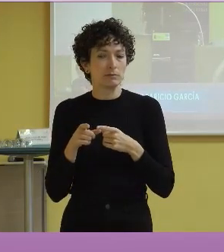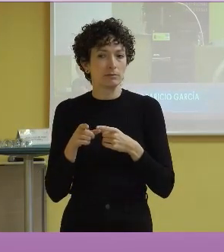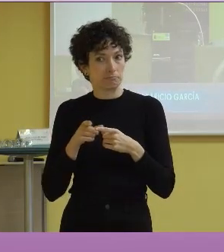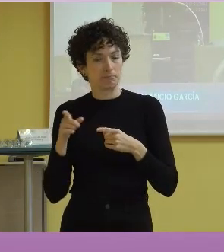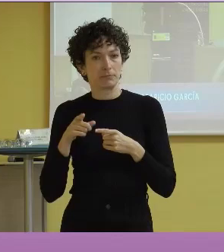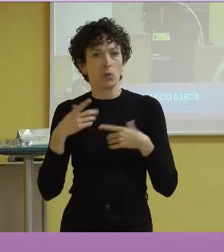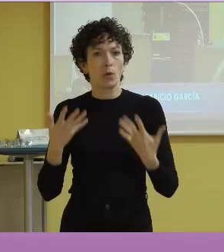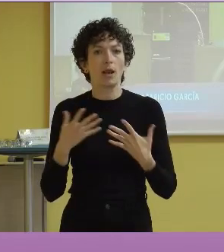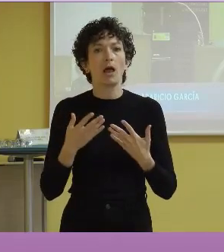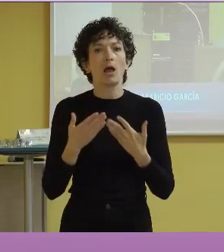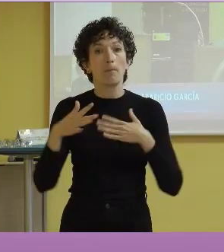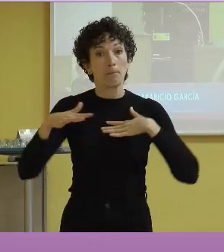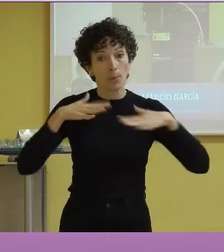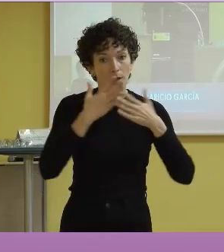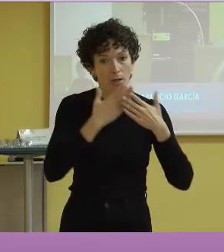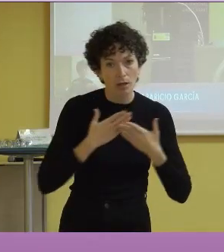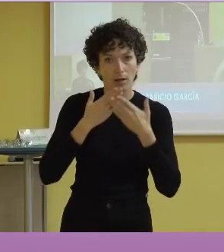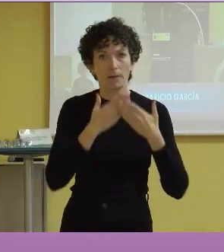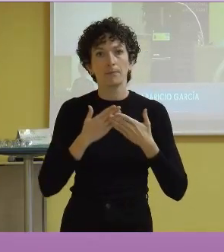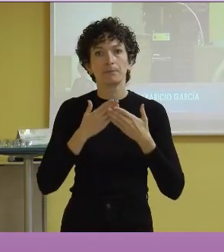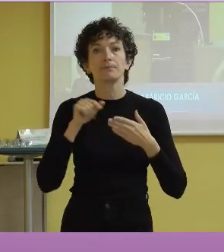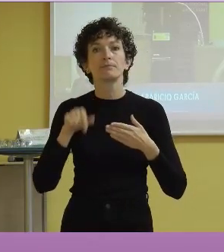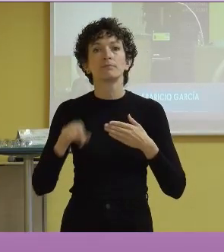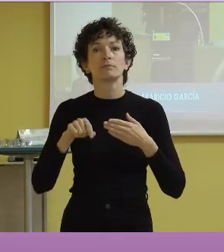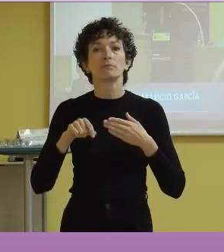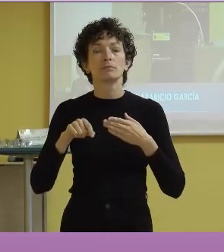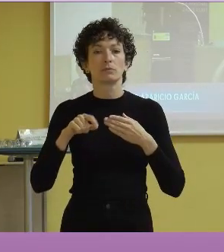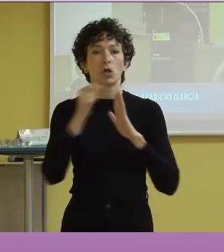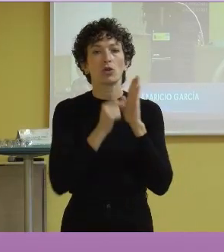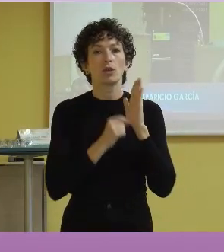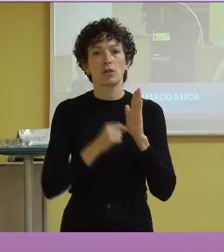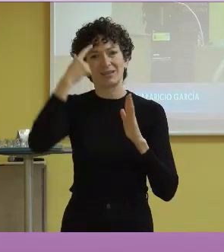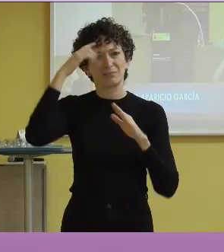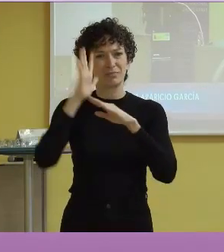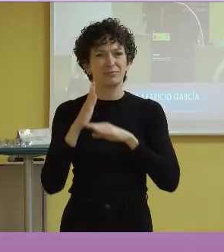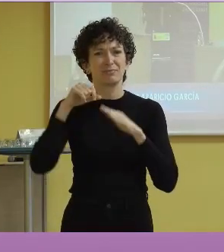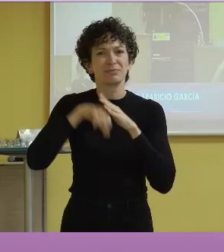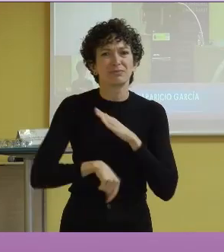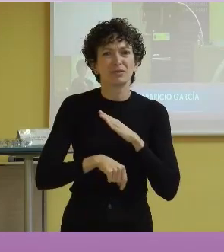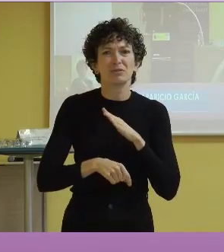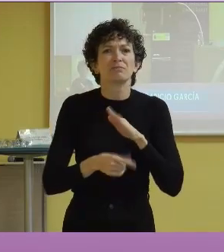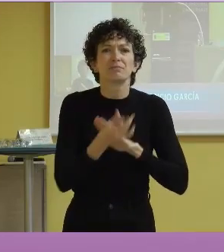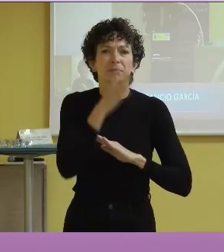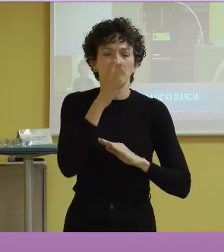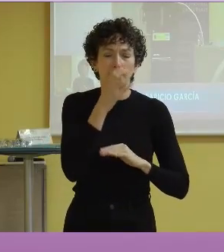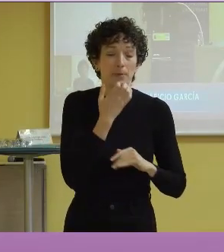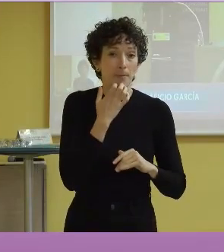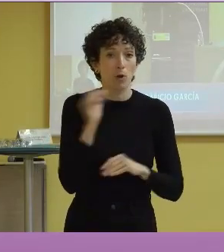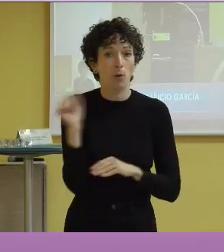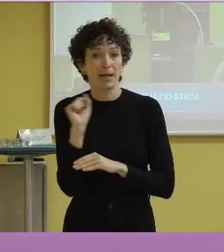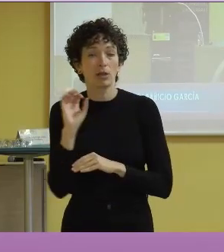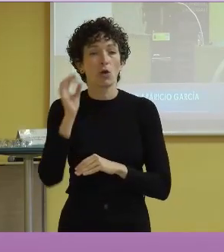incluyen el estudio del movimiento, la epidemiología genética de las condiciones neurodegenerativas, como la enfermedad de Parkinson y la enfermedad de